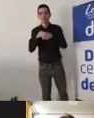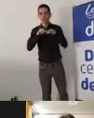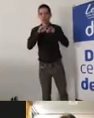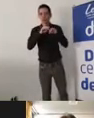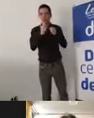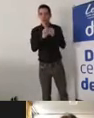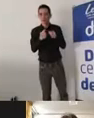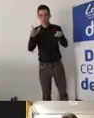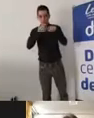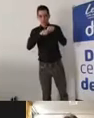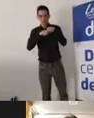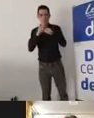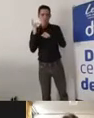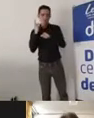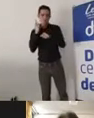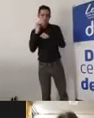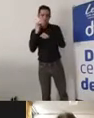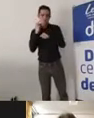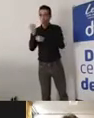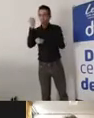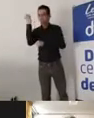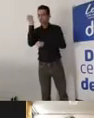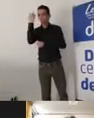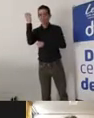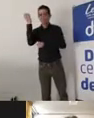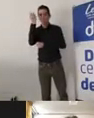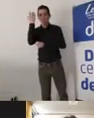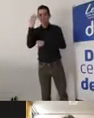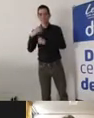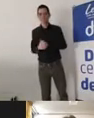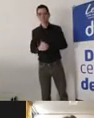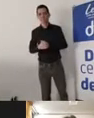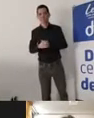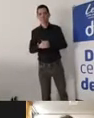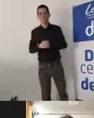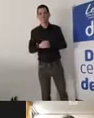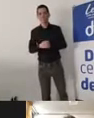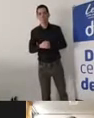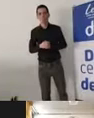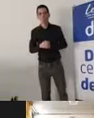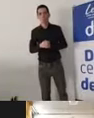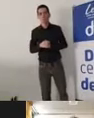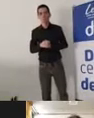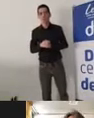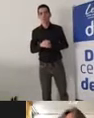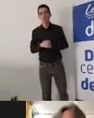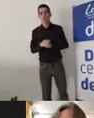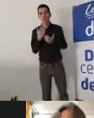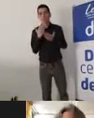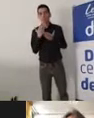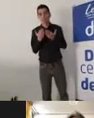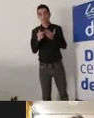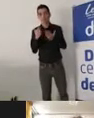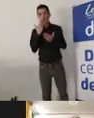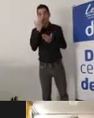la presentación, que es una etapa un poco más reflexiva, siguiente. Y es dejarles algunas preguntas. La primera es,